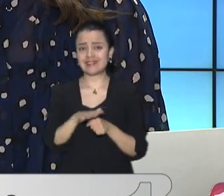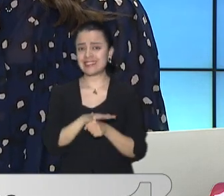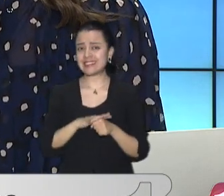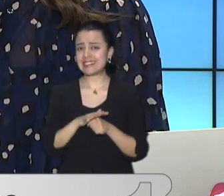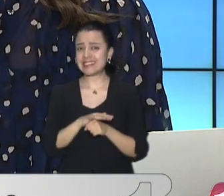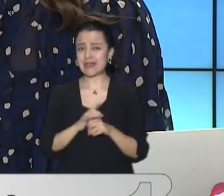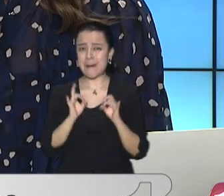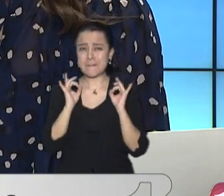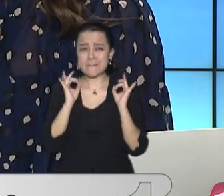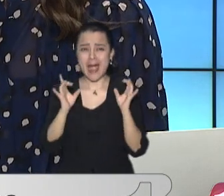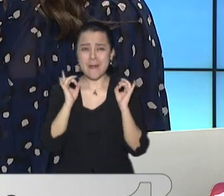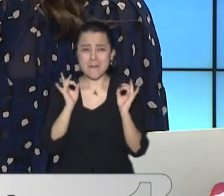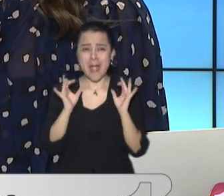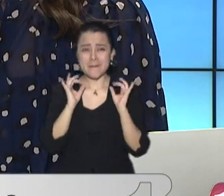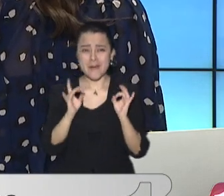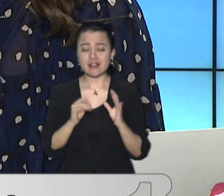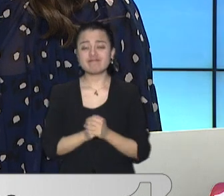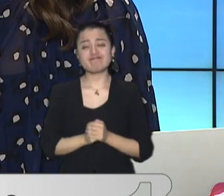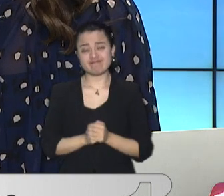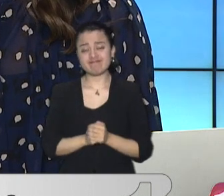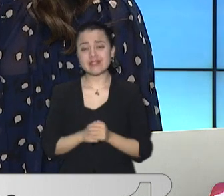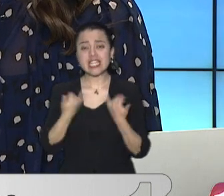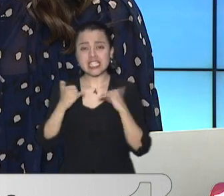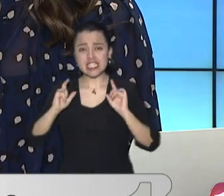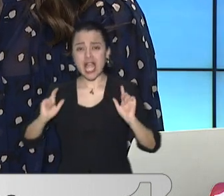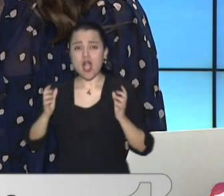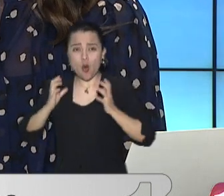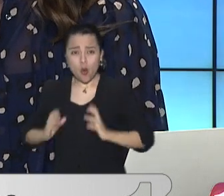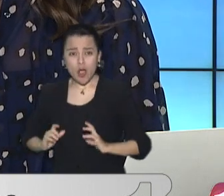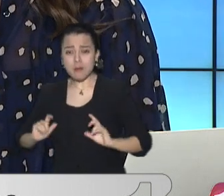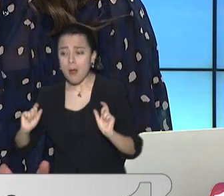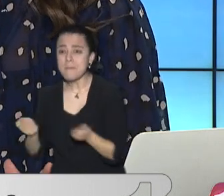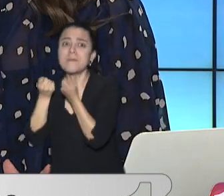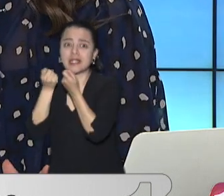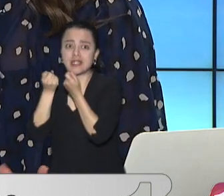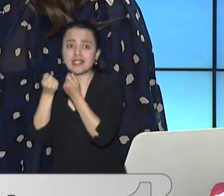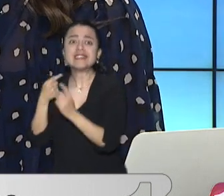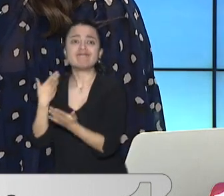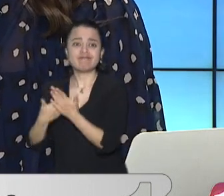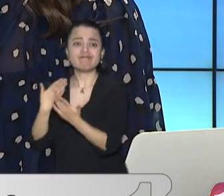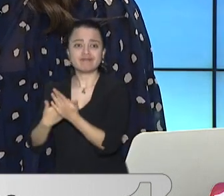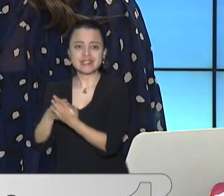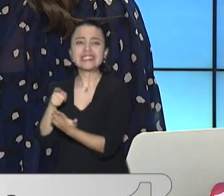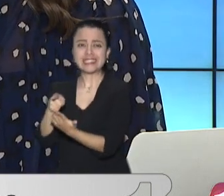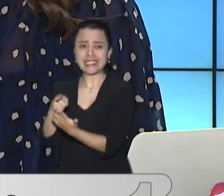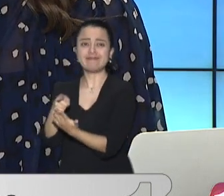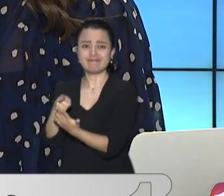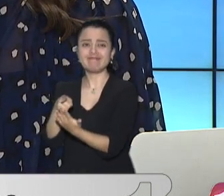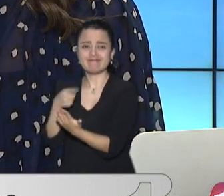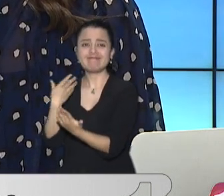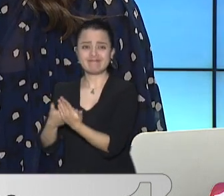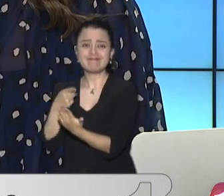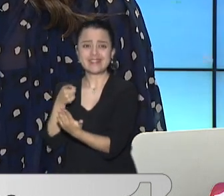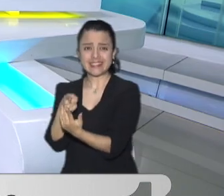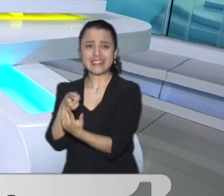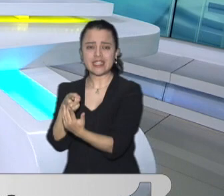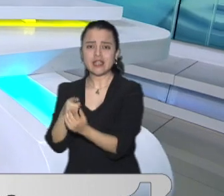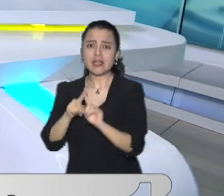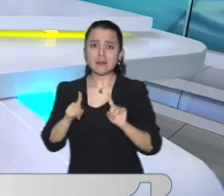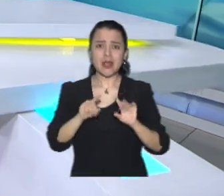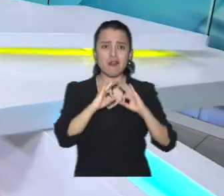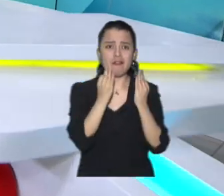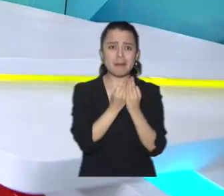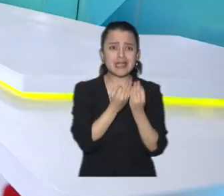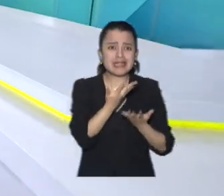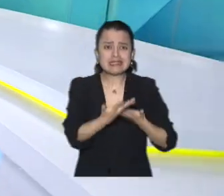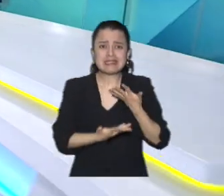del joven peruano Silvano Ulitas, quien fue encontrado muerto en el Cauca. Su familia llegó al país para repatriar su cuerpo. Yusi Chaparro habló con la